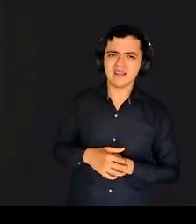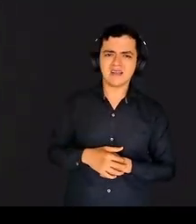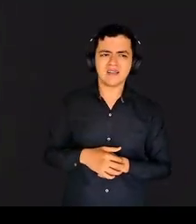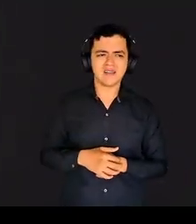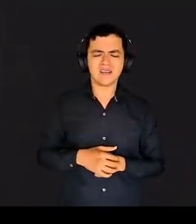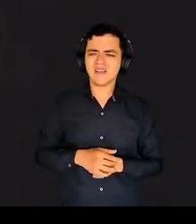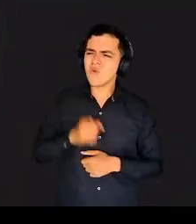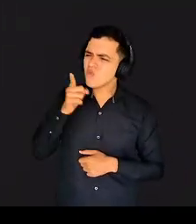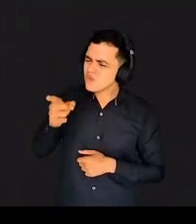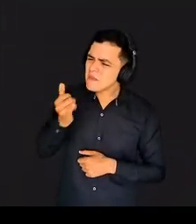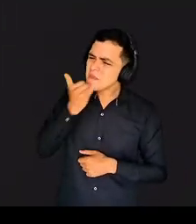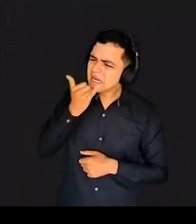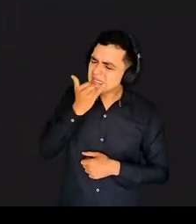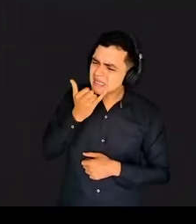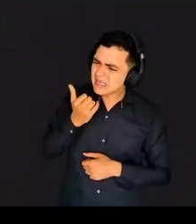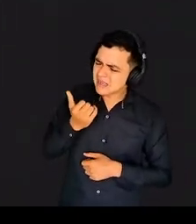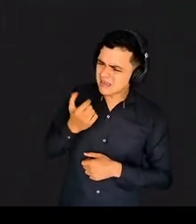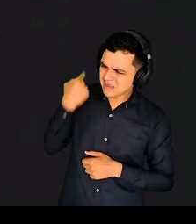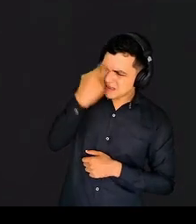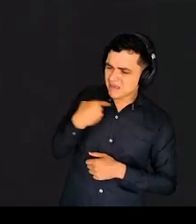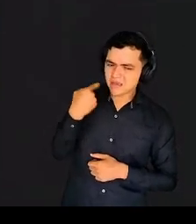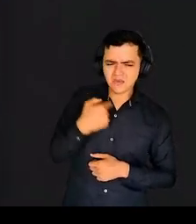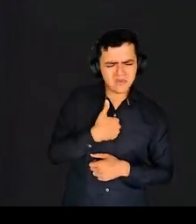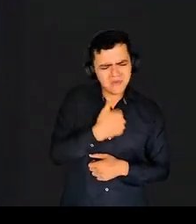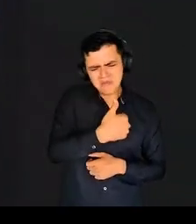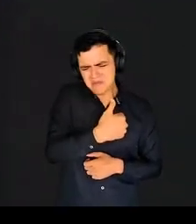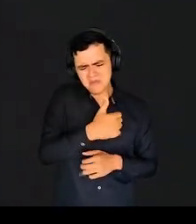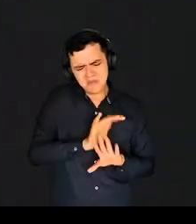No estás bien. Sí, estoy bien.